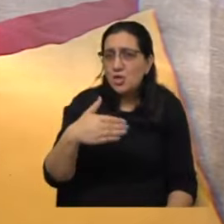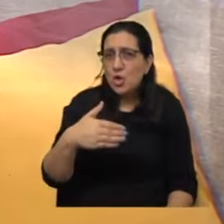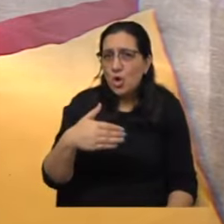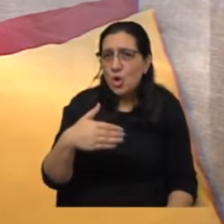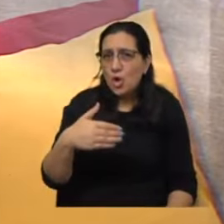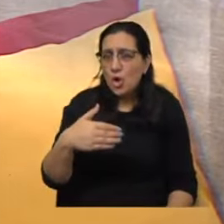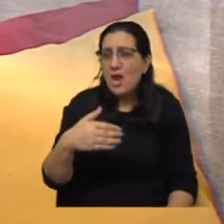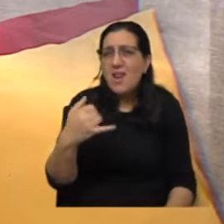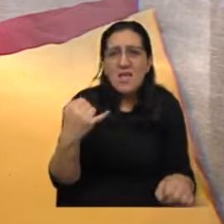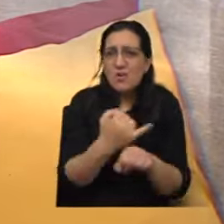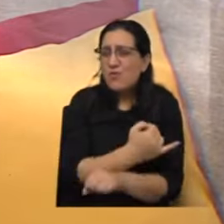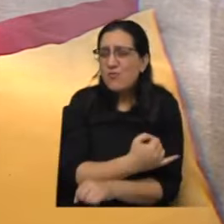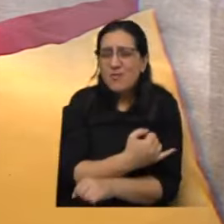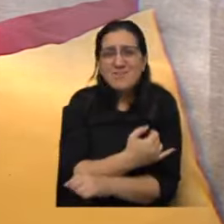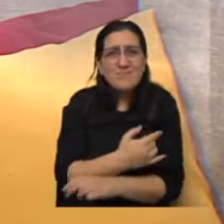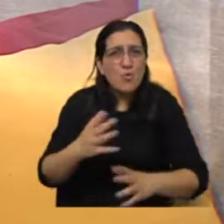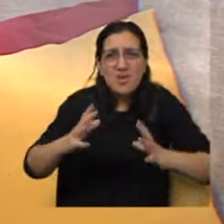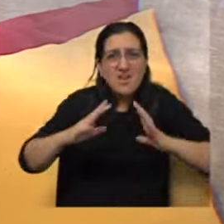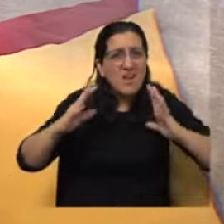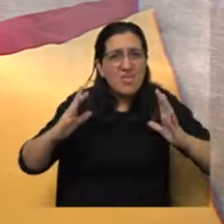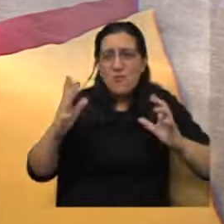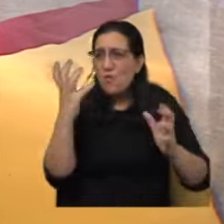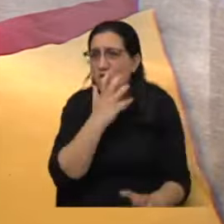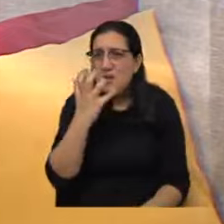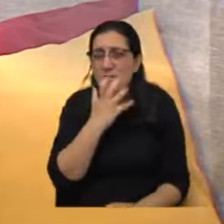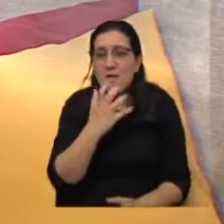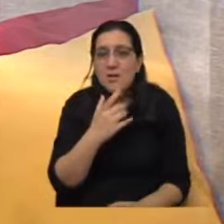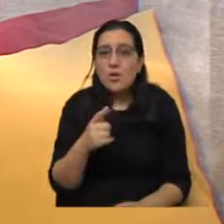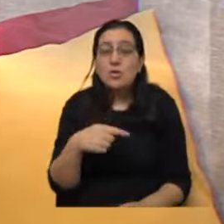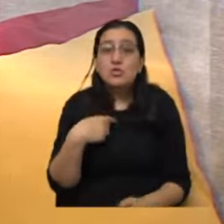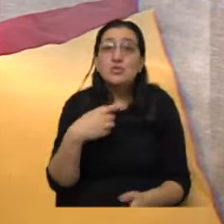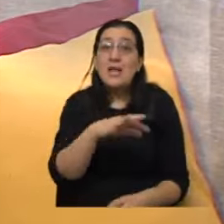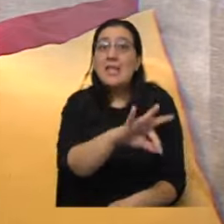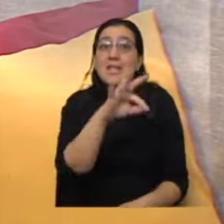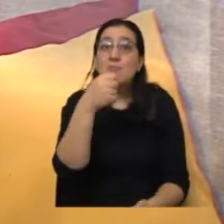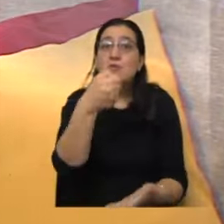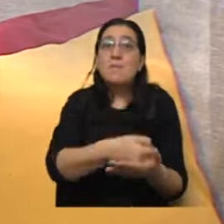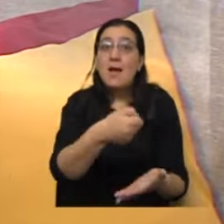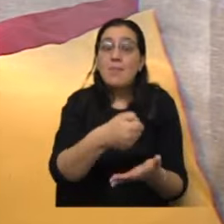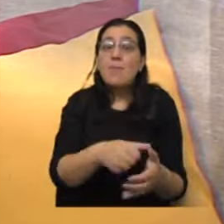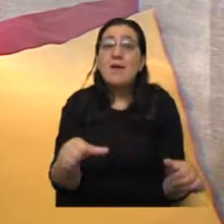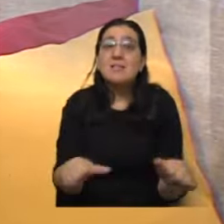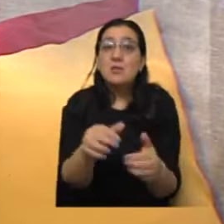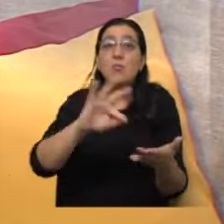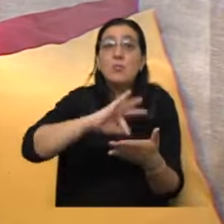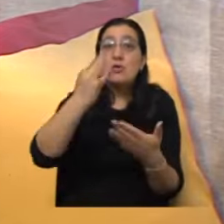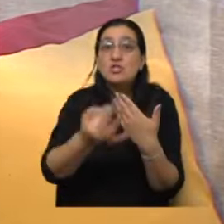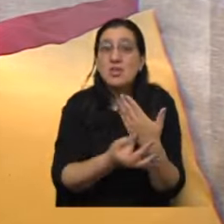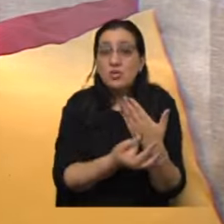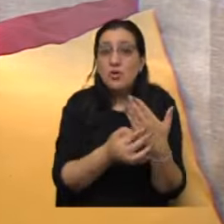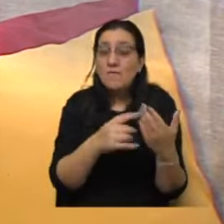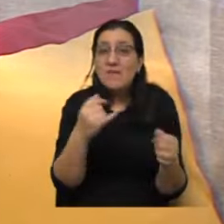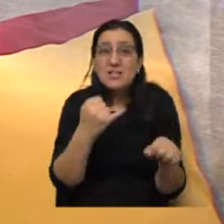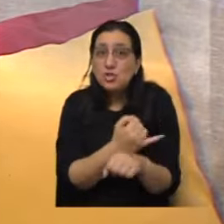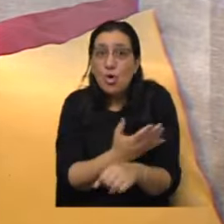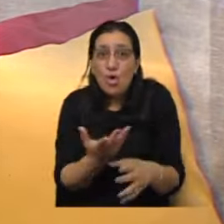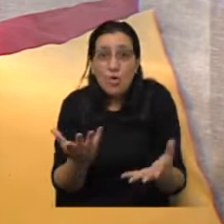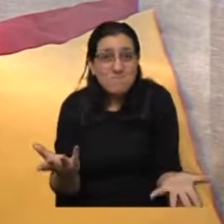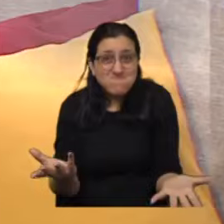gigante. Estamos hablando de que la plataforma que elegimos y pagamos para hacer un proyecto de esta naturaleza no dio